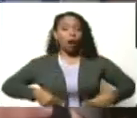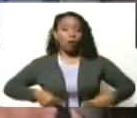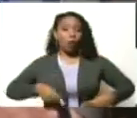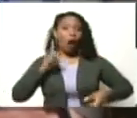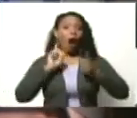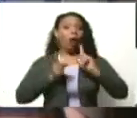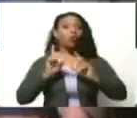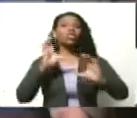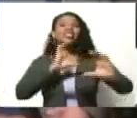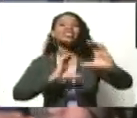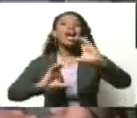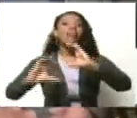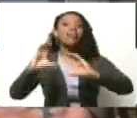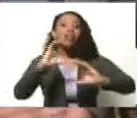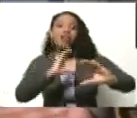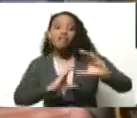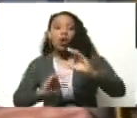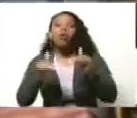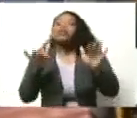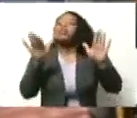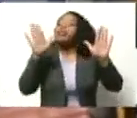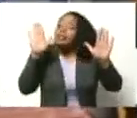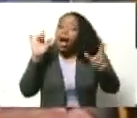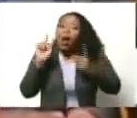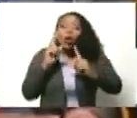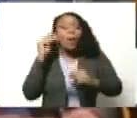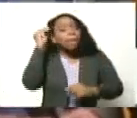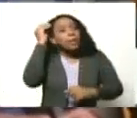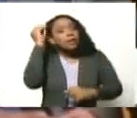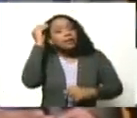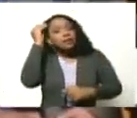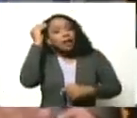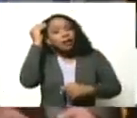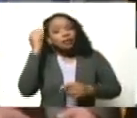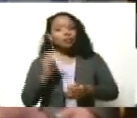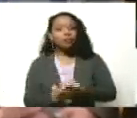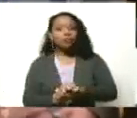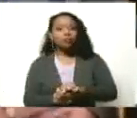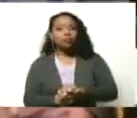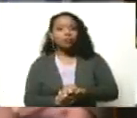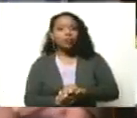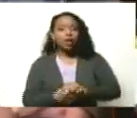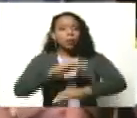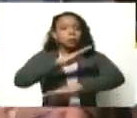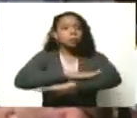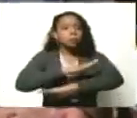algunos científicos quizás escépticos dicen que se actúa